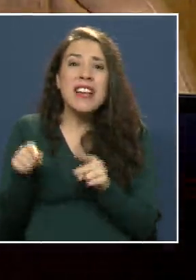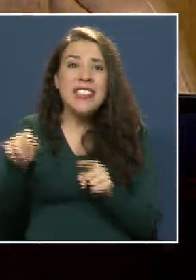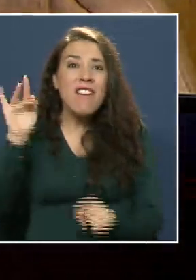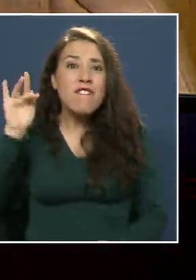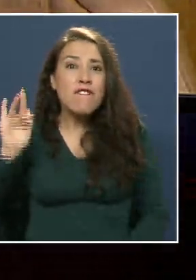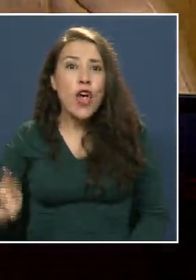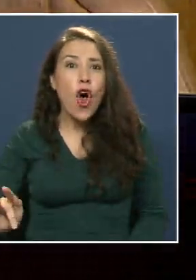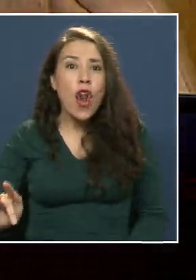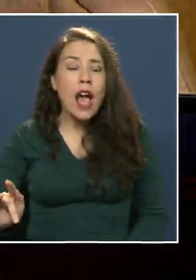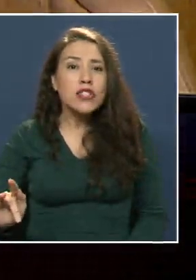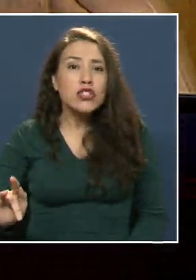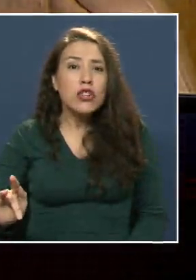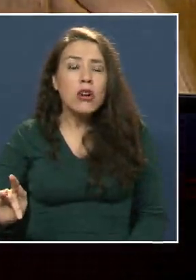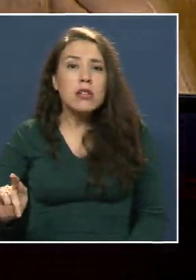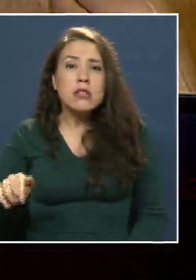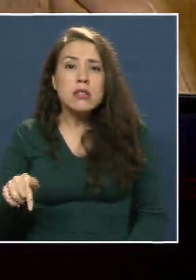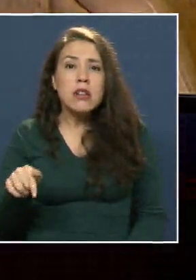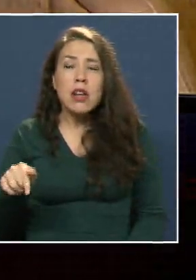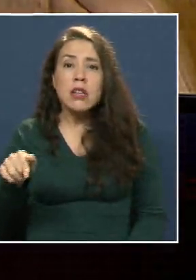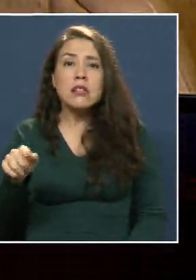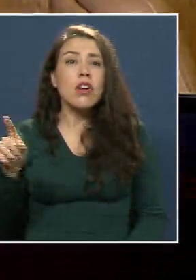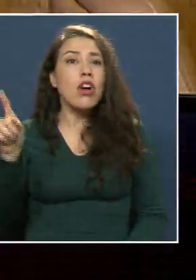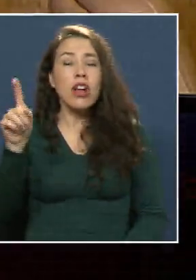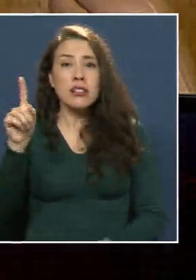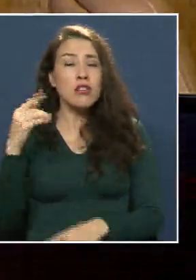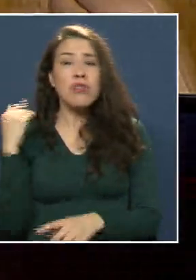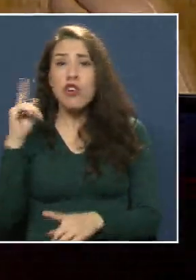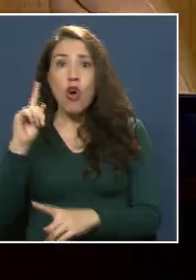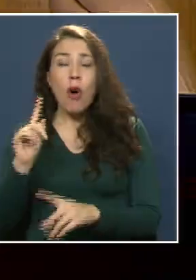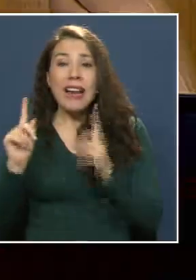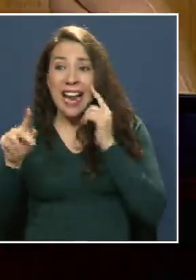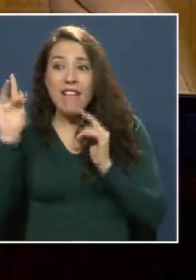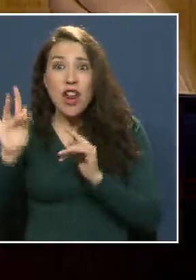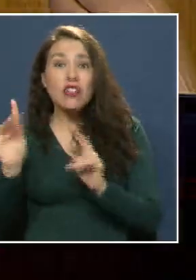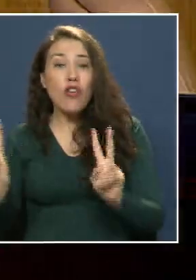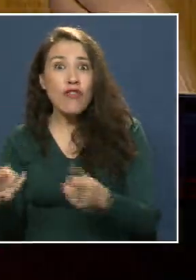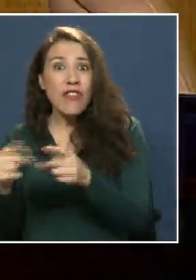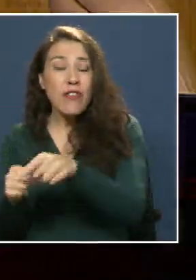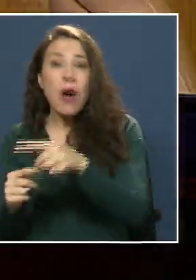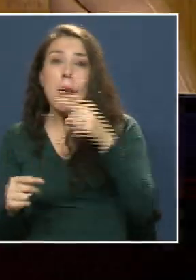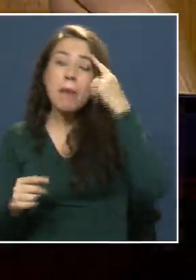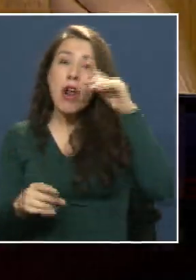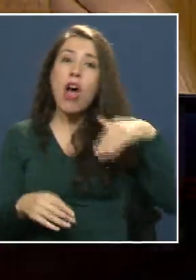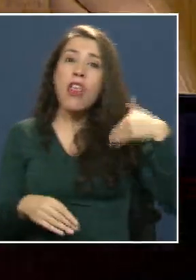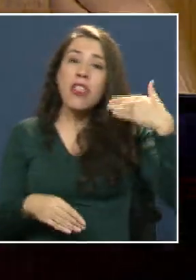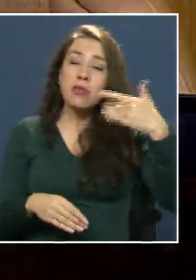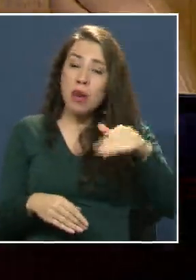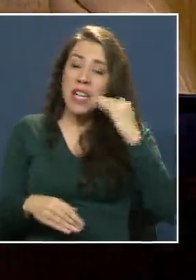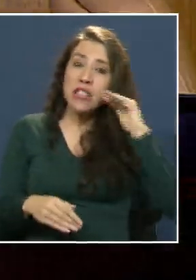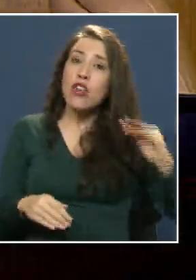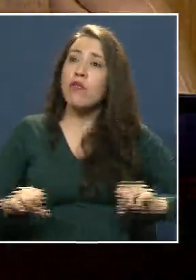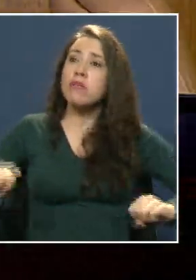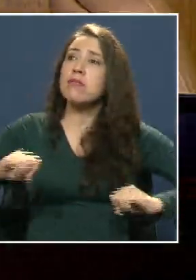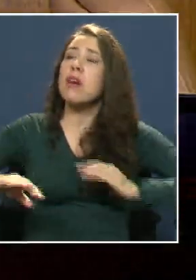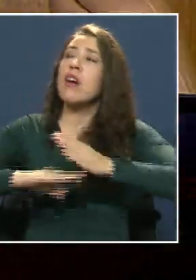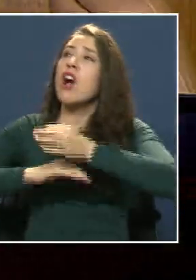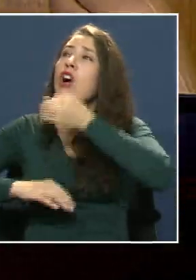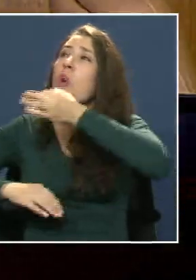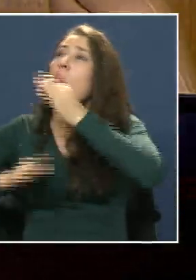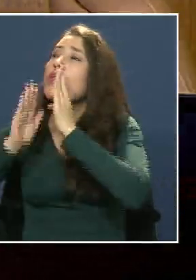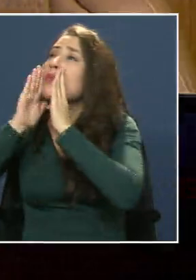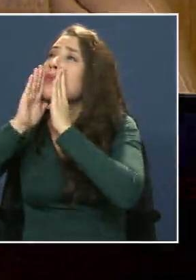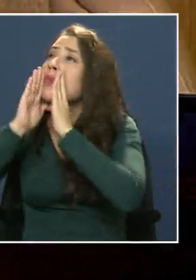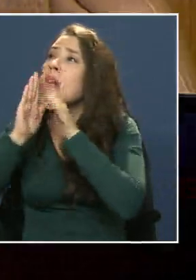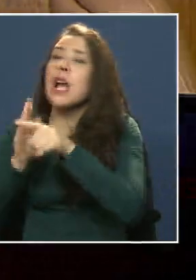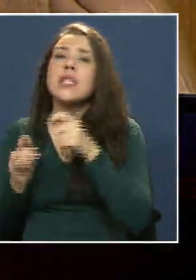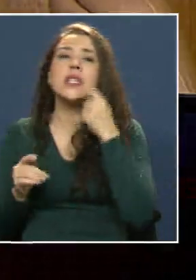violación sin consecuencia de homicidio que años más tarde es entregada a la justicia y por lo tanto se aplica